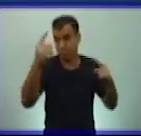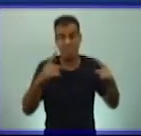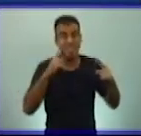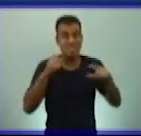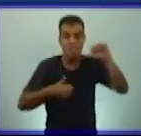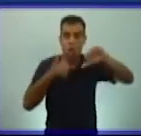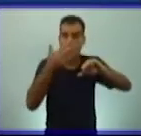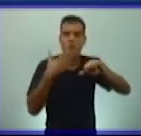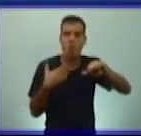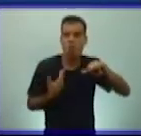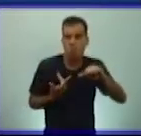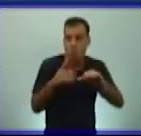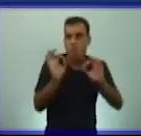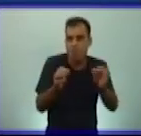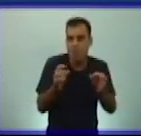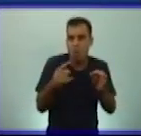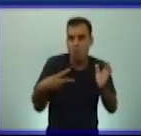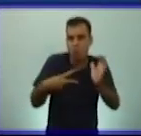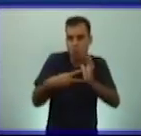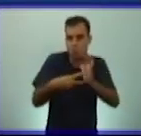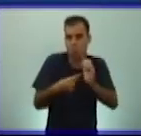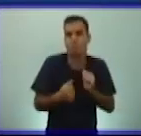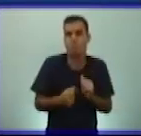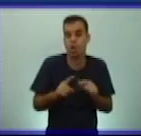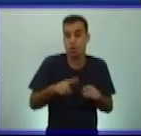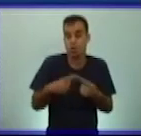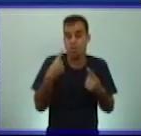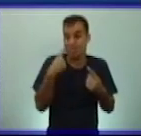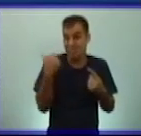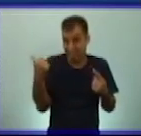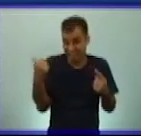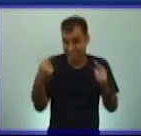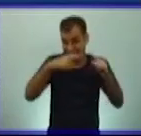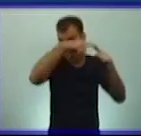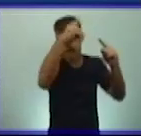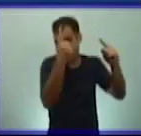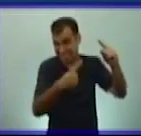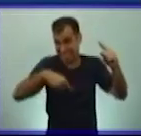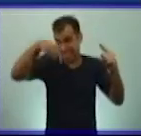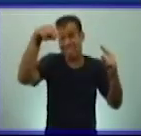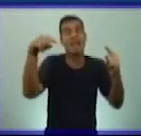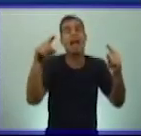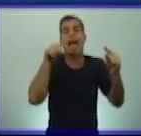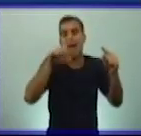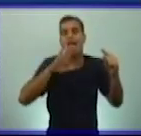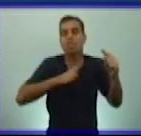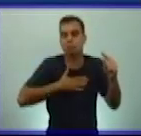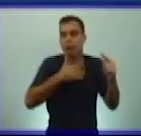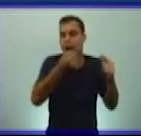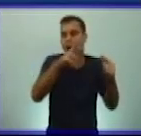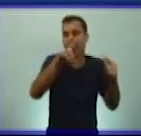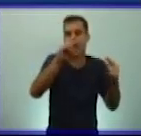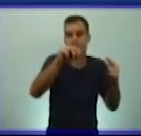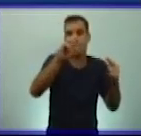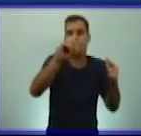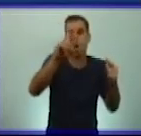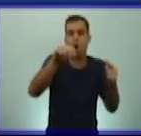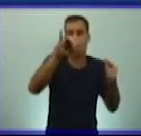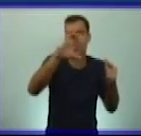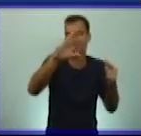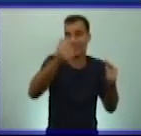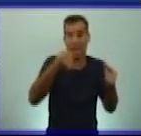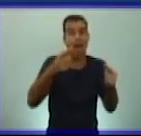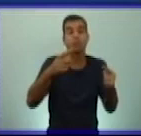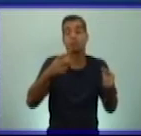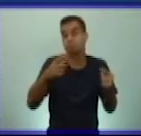comportamiento armónico de la carga, porque estas oscilaciones, recuerden que son armónicas. Son armónicas porque responden a la ley del coseno. El